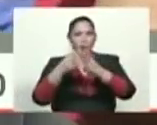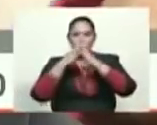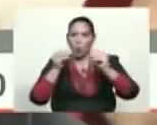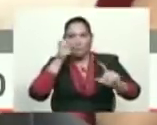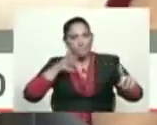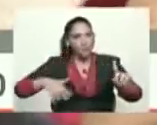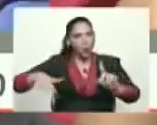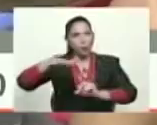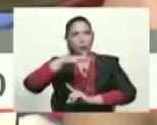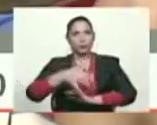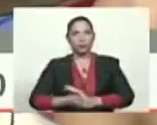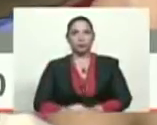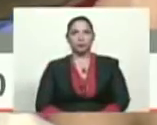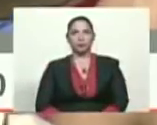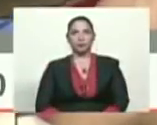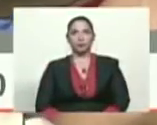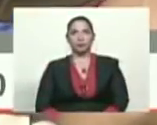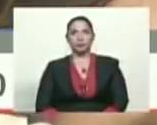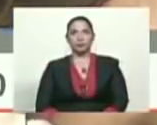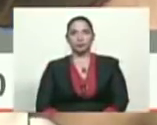pueblo.